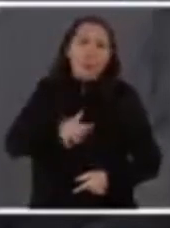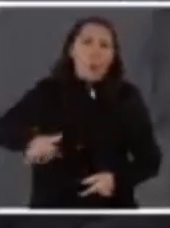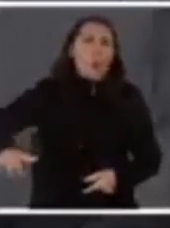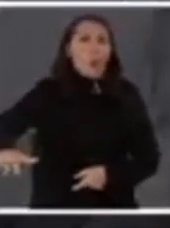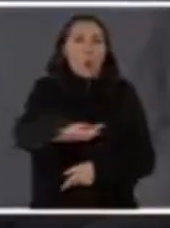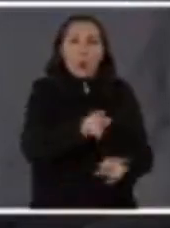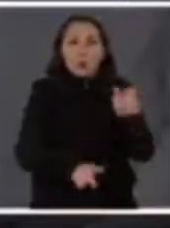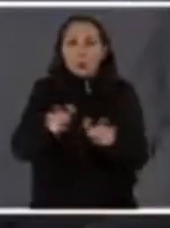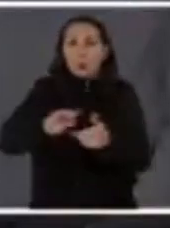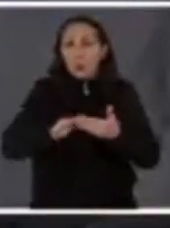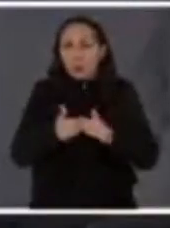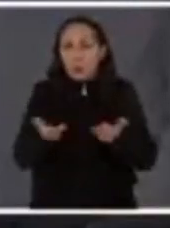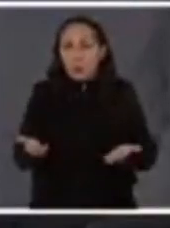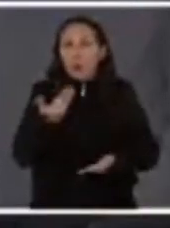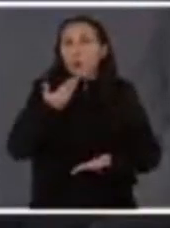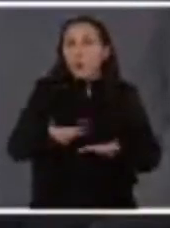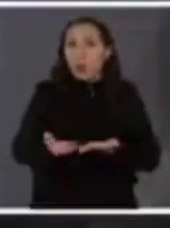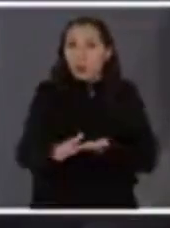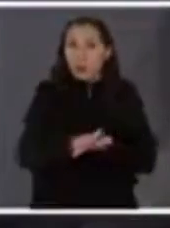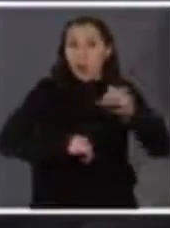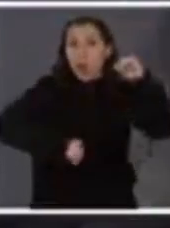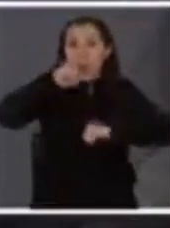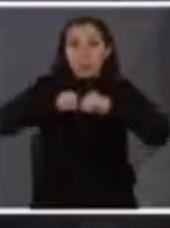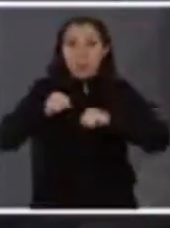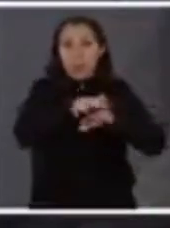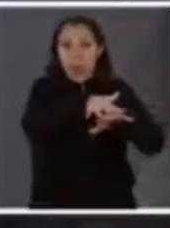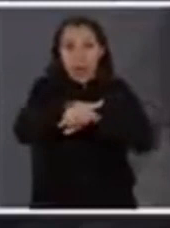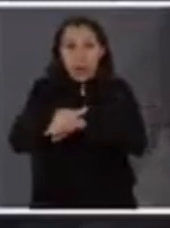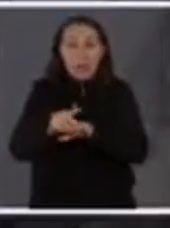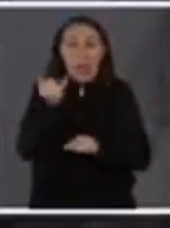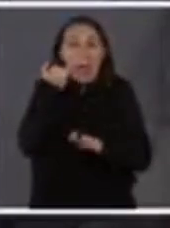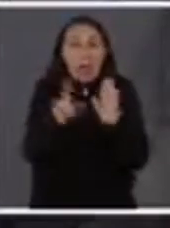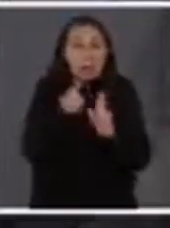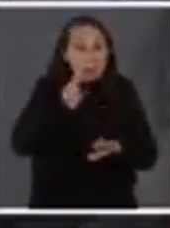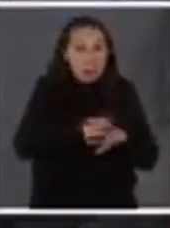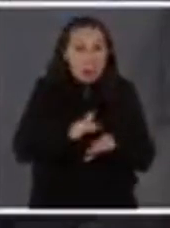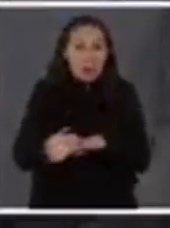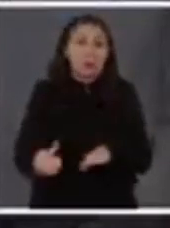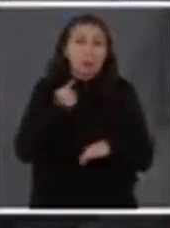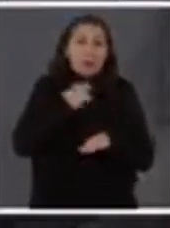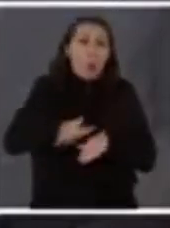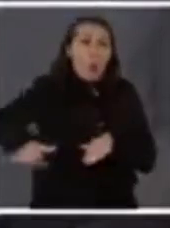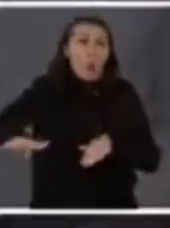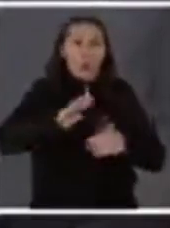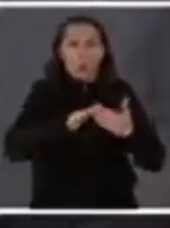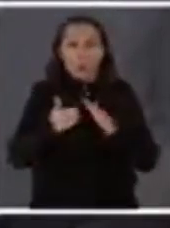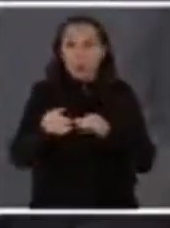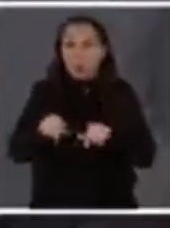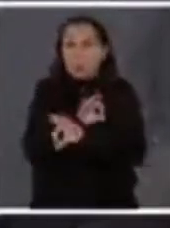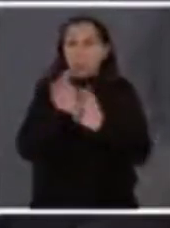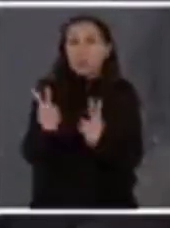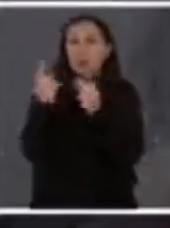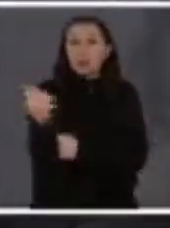la comunidad. Cuando hay, por ejemplo, empresas de áridos que funcionan de manera ilegal, perjudican a toda la comunidad. Acá nadie